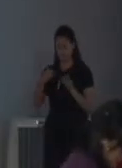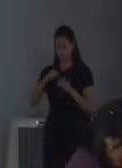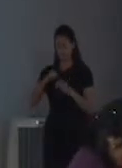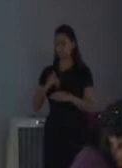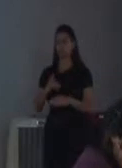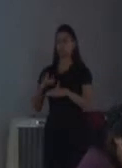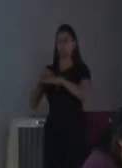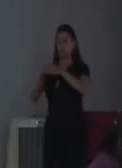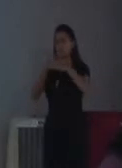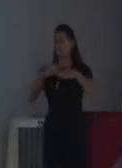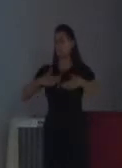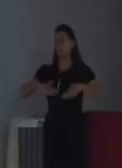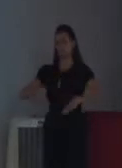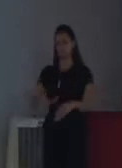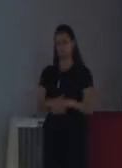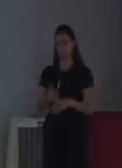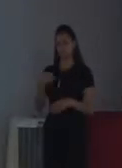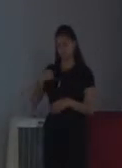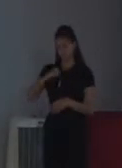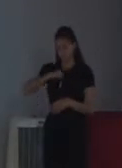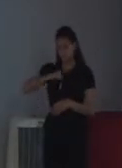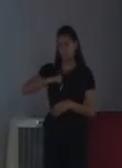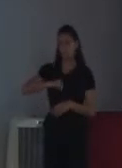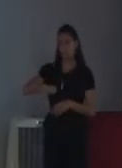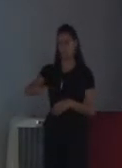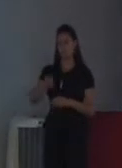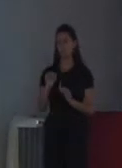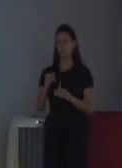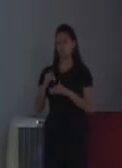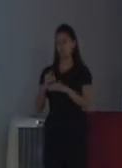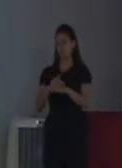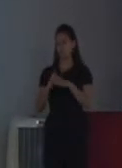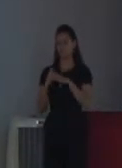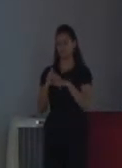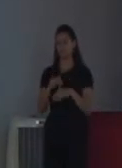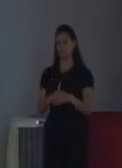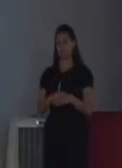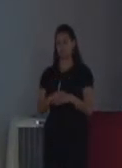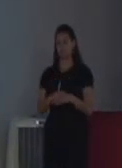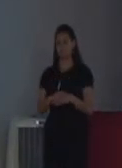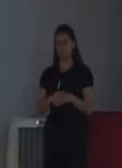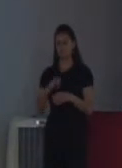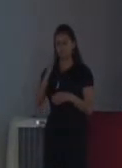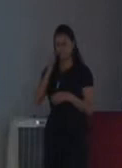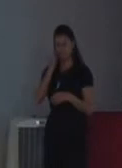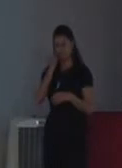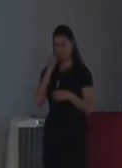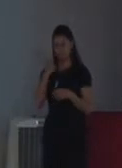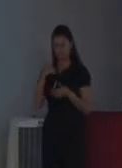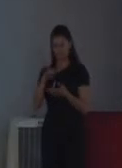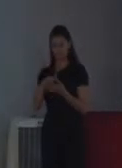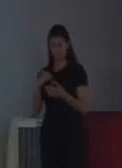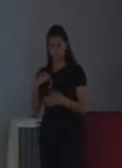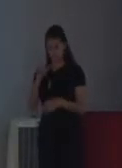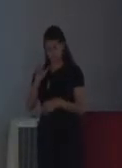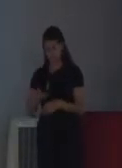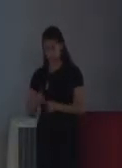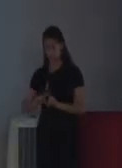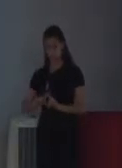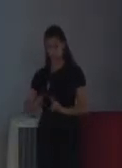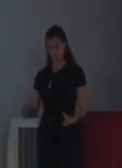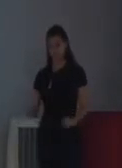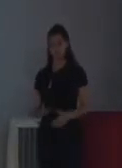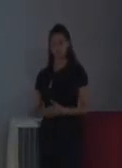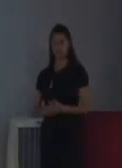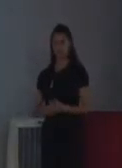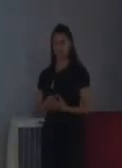otra persona. Tengo un derecho a la igualdad. ¿Sí? Entonces, el simple hecho de ser diferente me